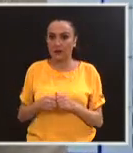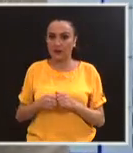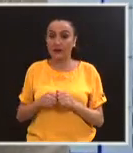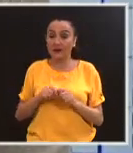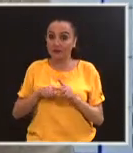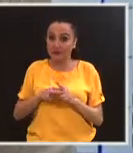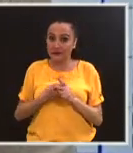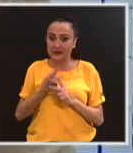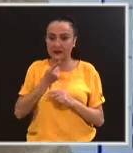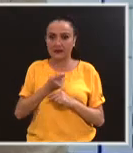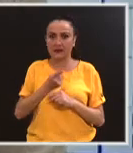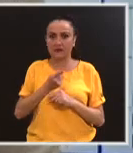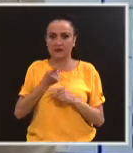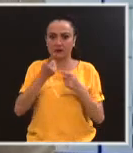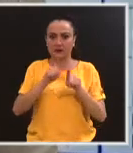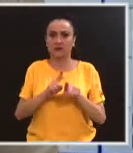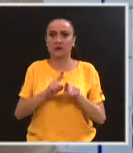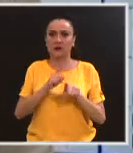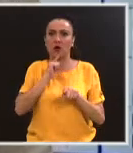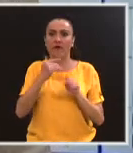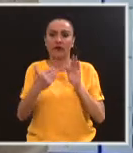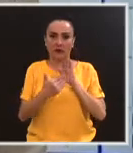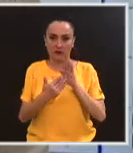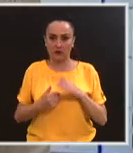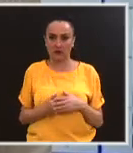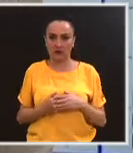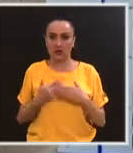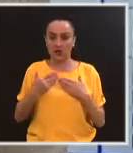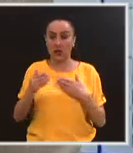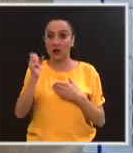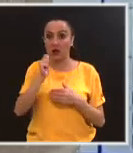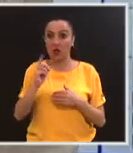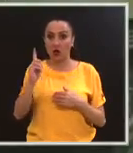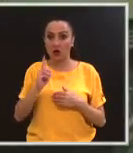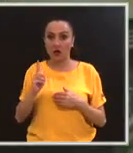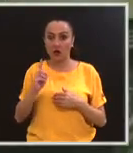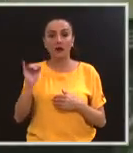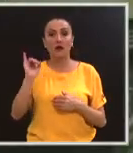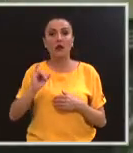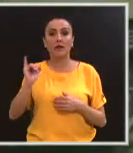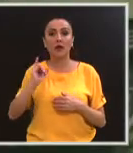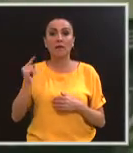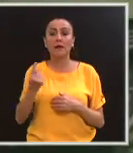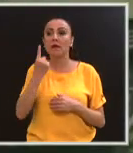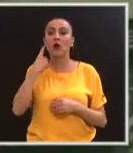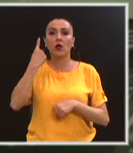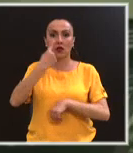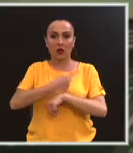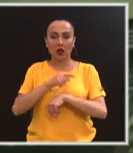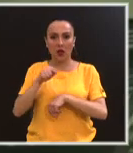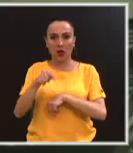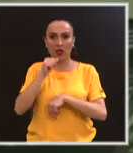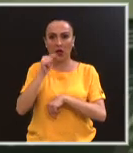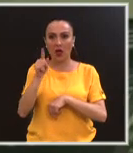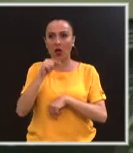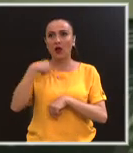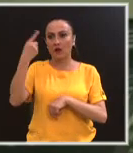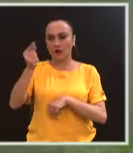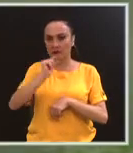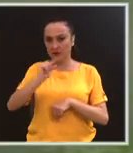principio este fenómeno nos estaría afectando durante el fin de semana e incluso los primeros días de la